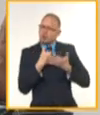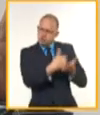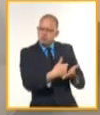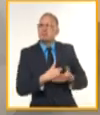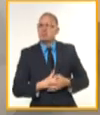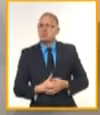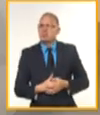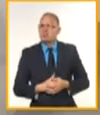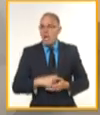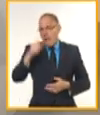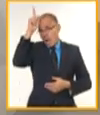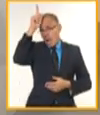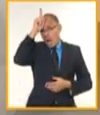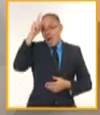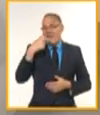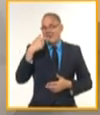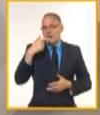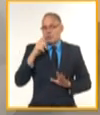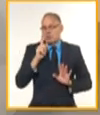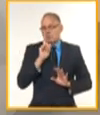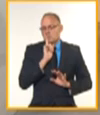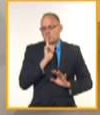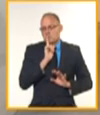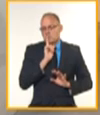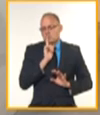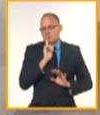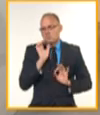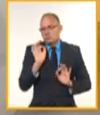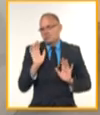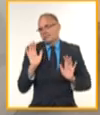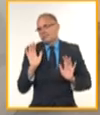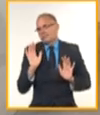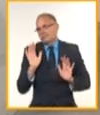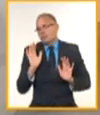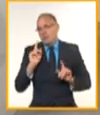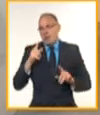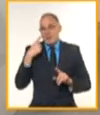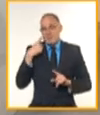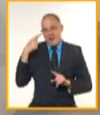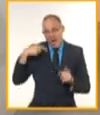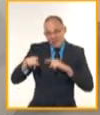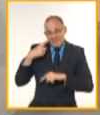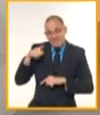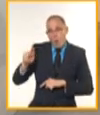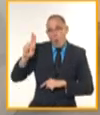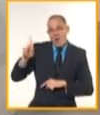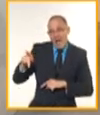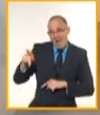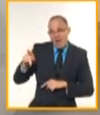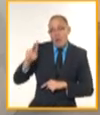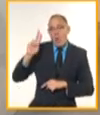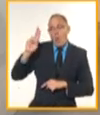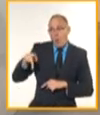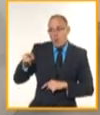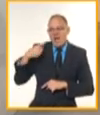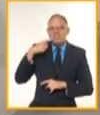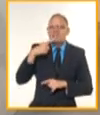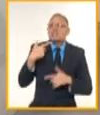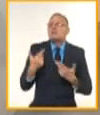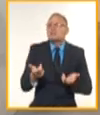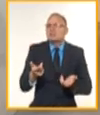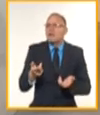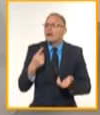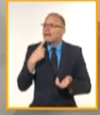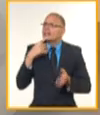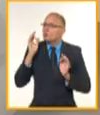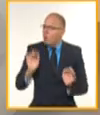increíblemente está callado. Sí, se ha reservado. Pero realmente Reino Unido es quien ha jugado, podríamos decir, el papel más pérfido en Ucrania.